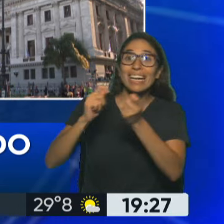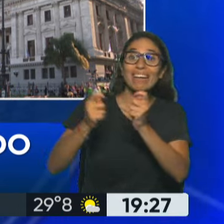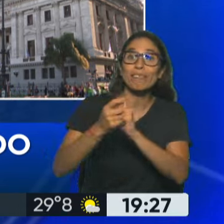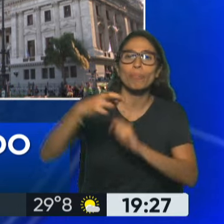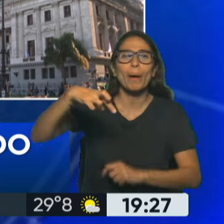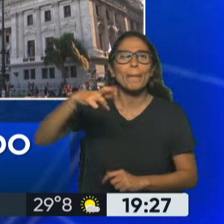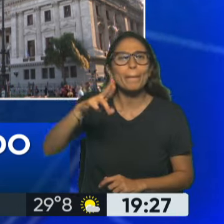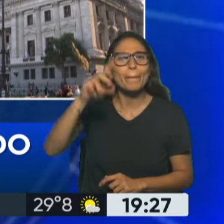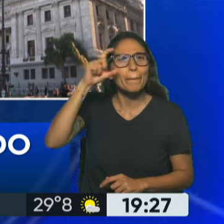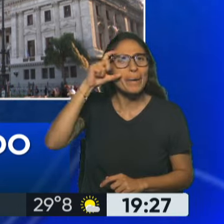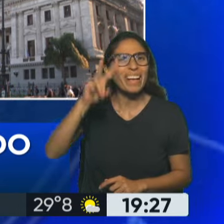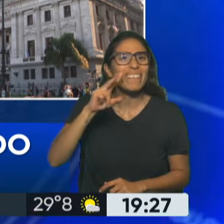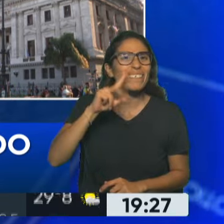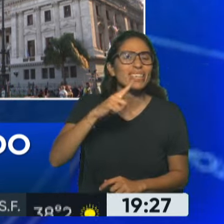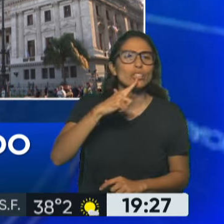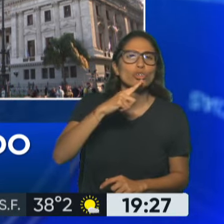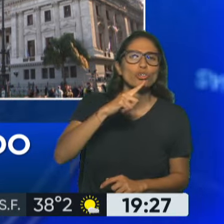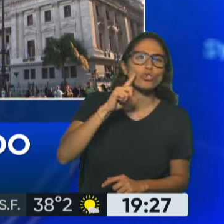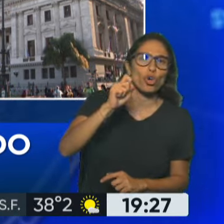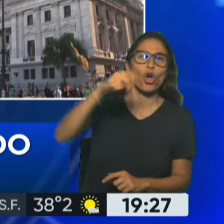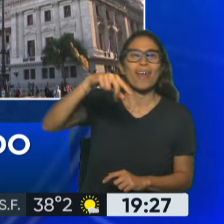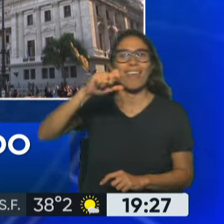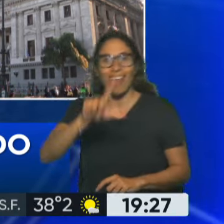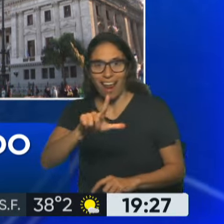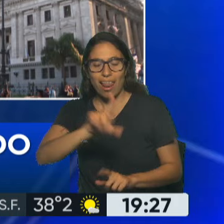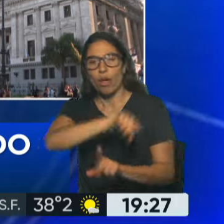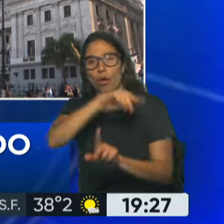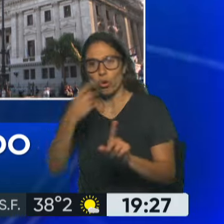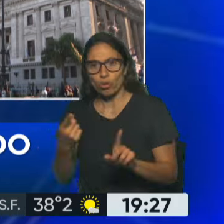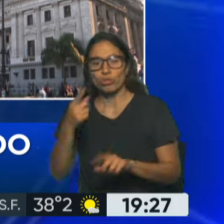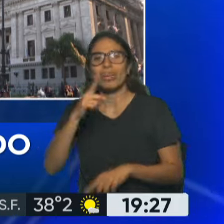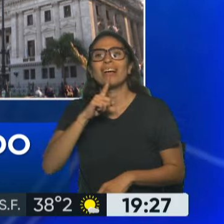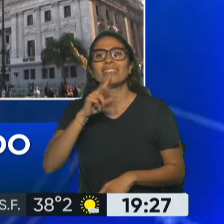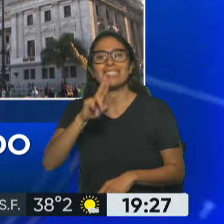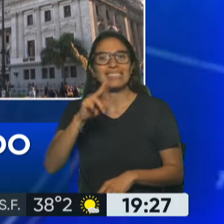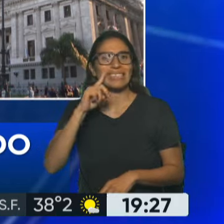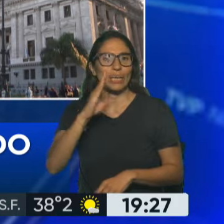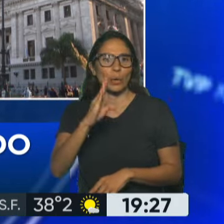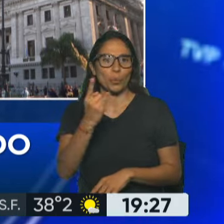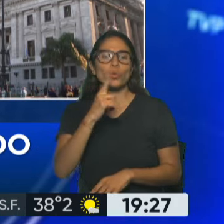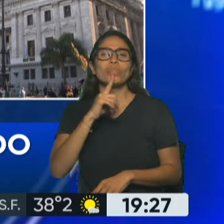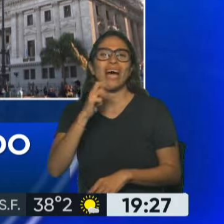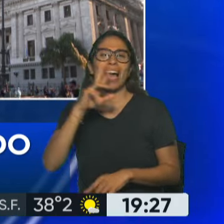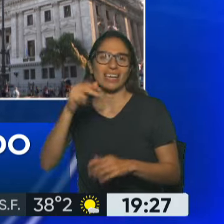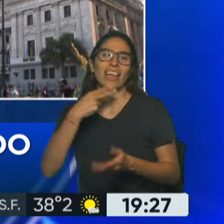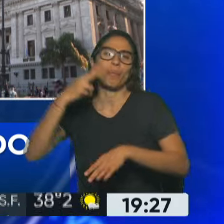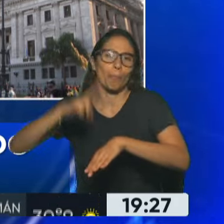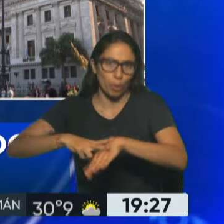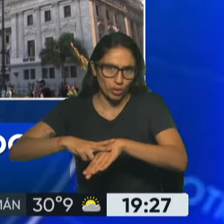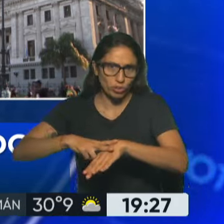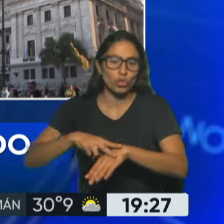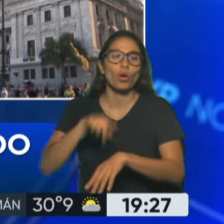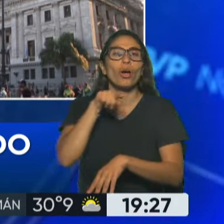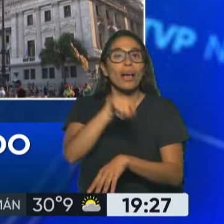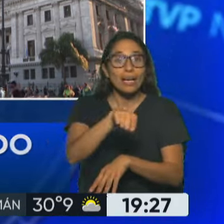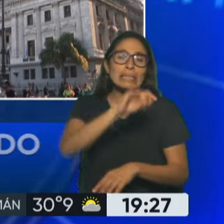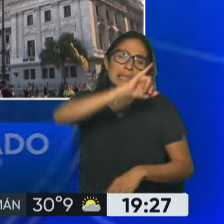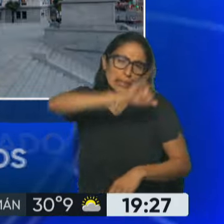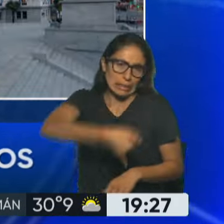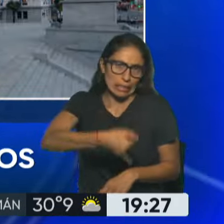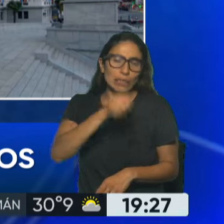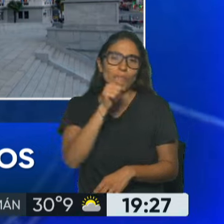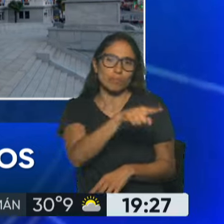tributaria y la reforma laboral de fondo porque Bueno ahora está en suspenso por la justicia al dnu va a necesitar articular